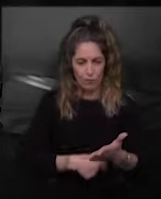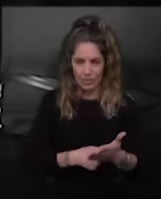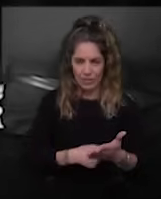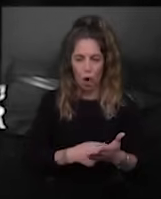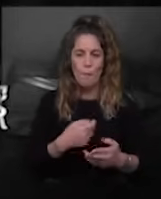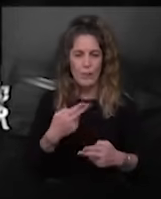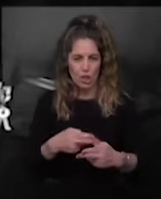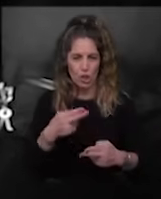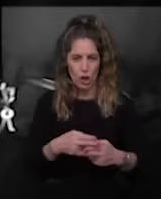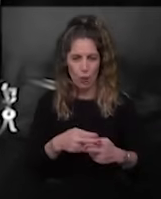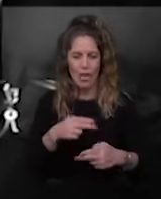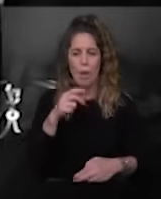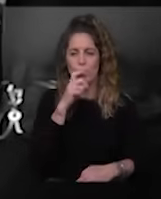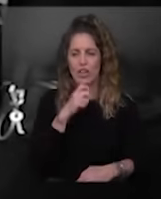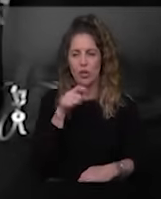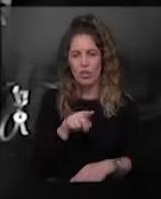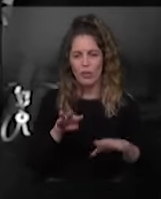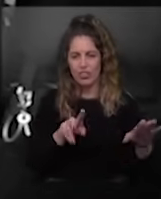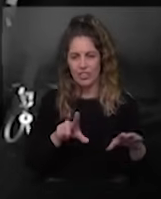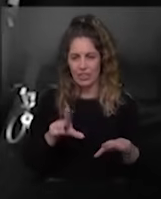bardesio marzo 1972